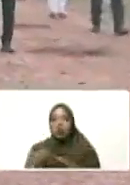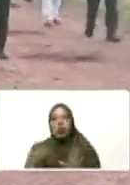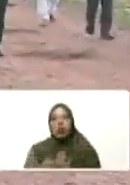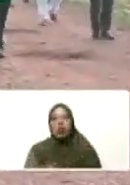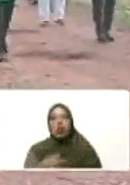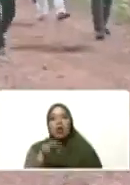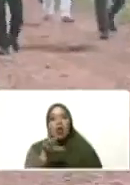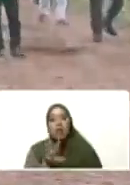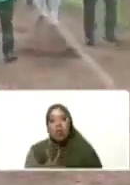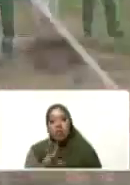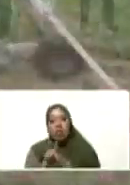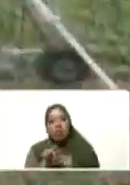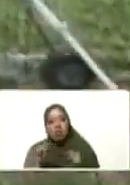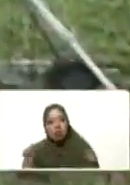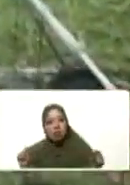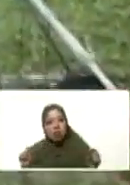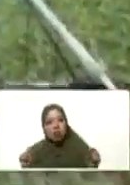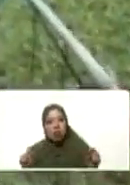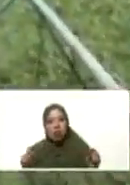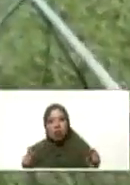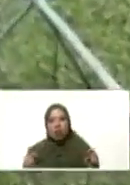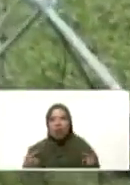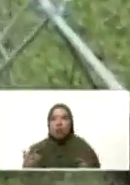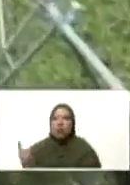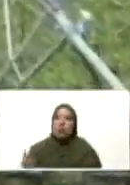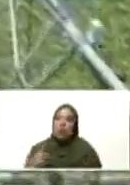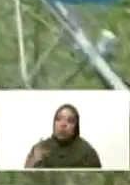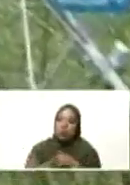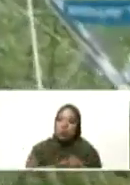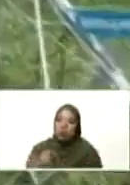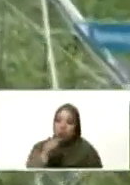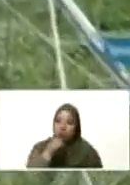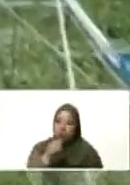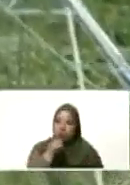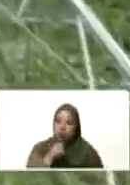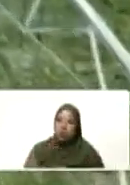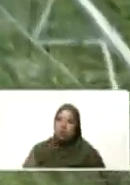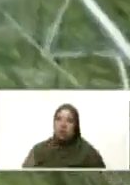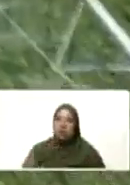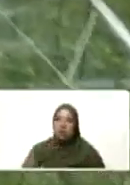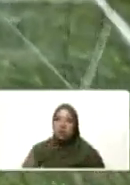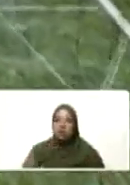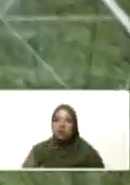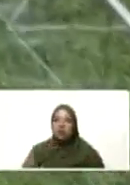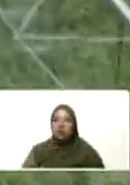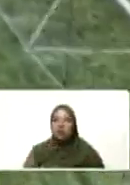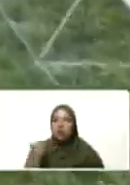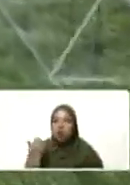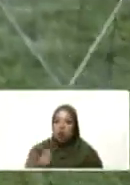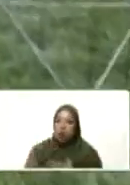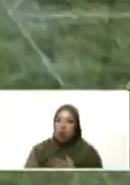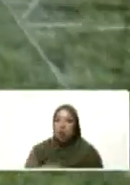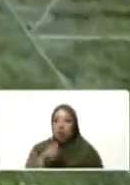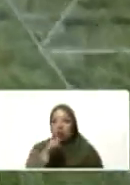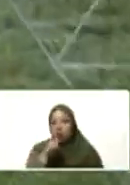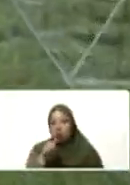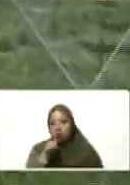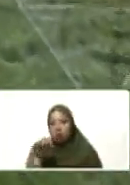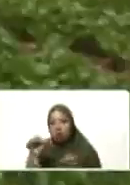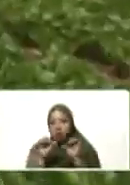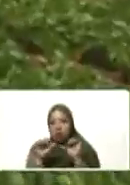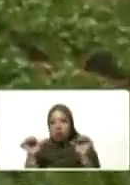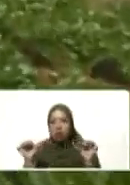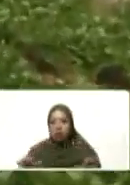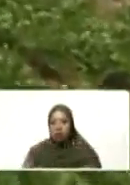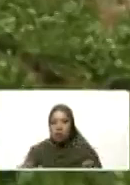Tiene 3 kilómetros. Vertical. Y un kilómetro y horizontal. Un kilómetro que lo vamos a ver allá adelante, que es para el sistema de